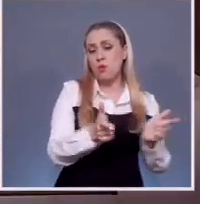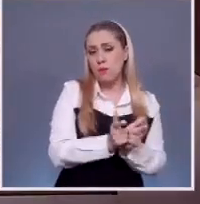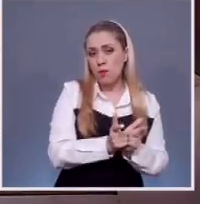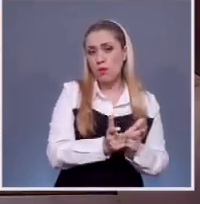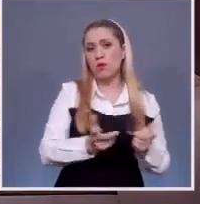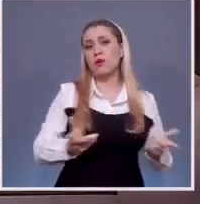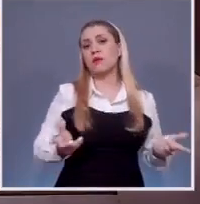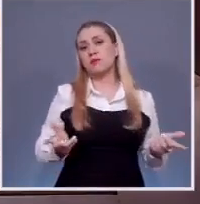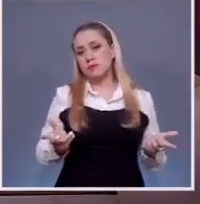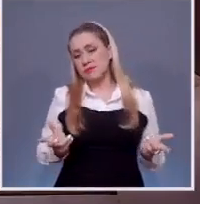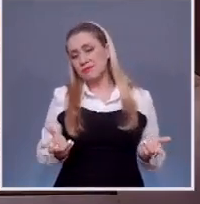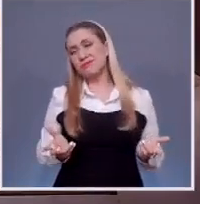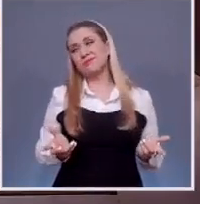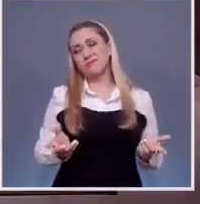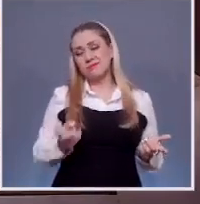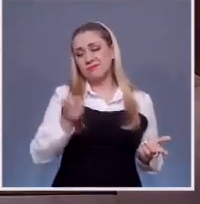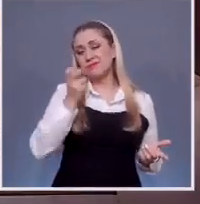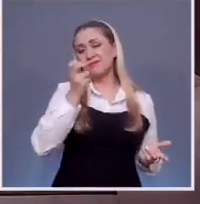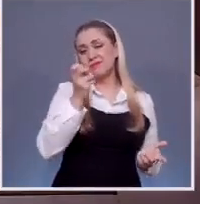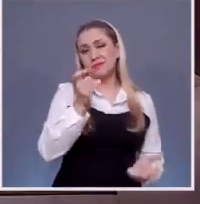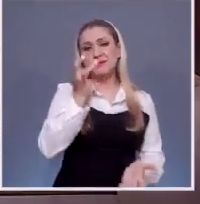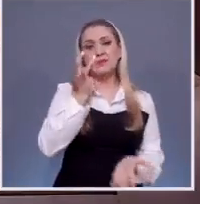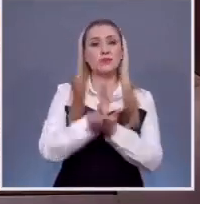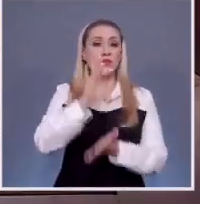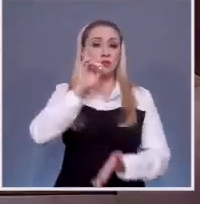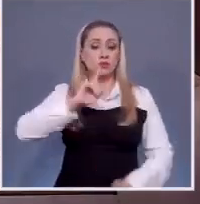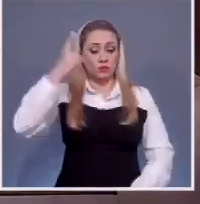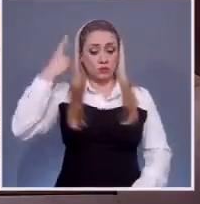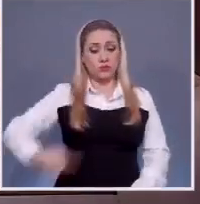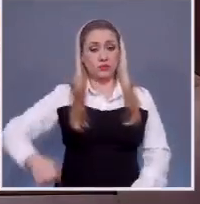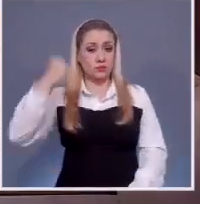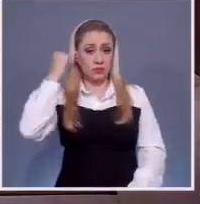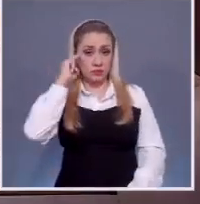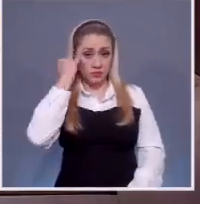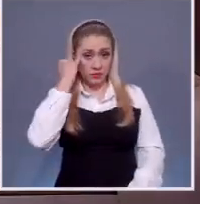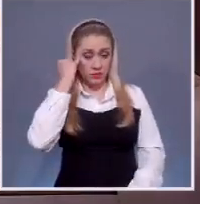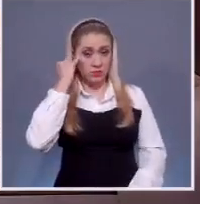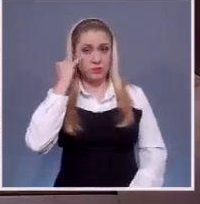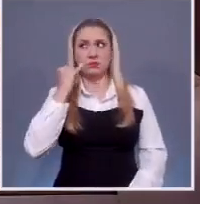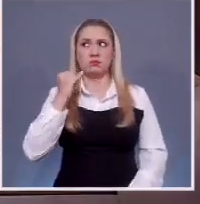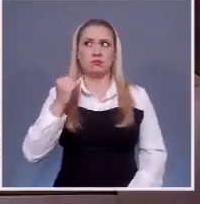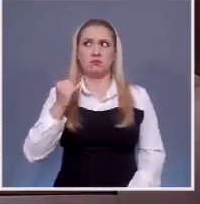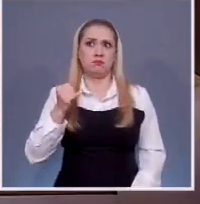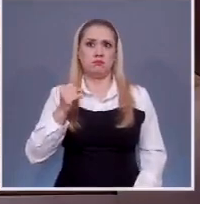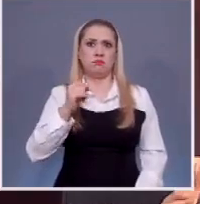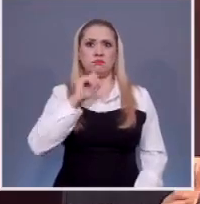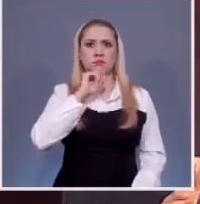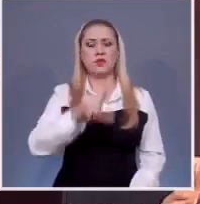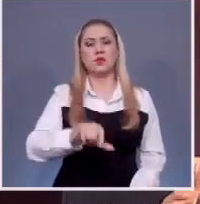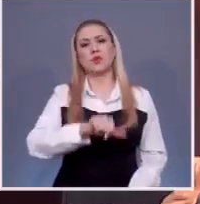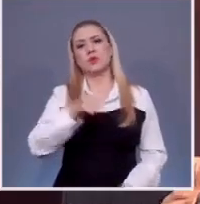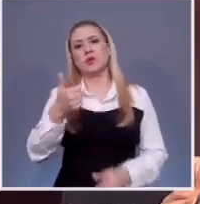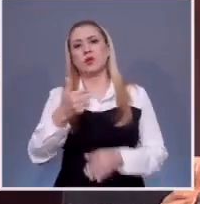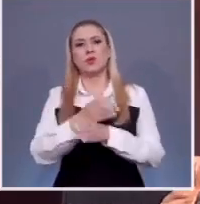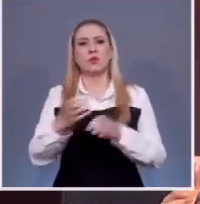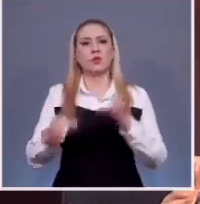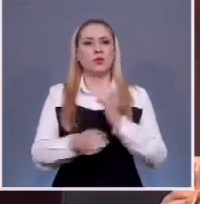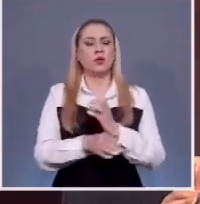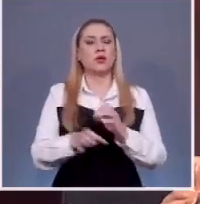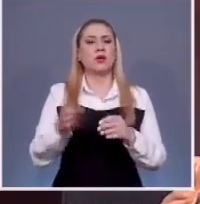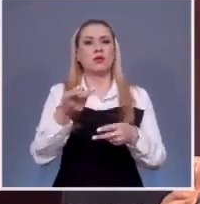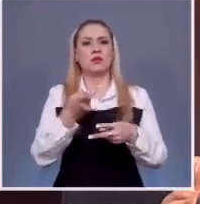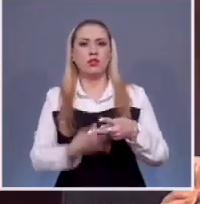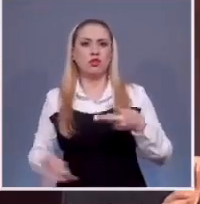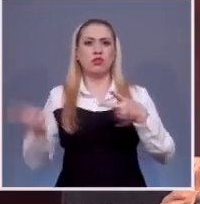digamos, solamente por ser mujer indígena y tener esta situación voy a tener esta esta vulnerabilidad. También una